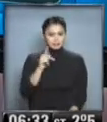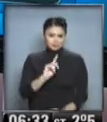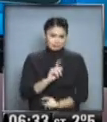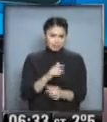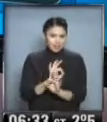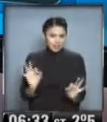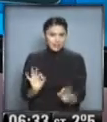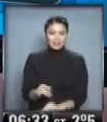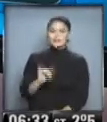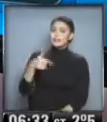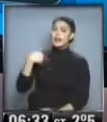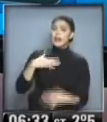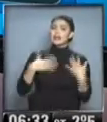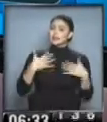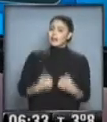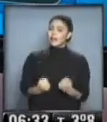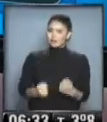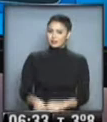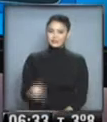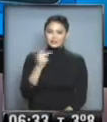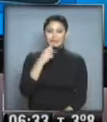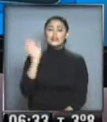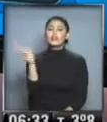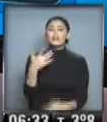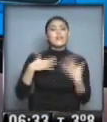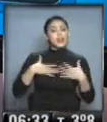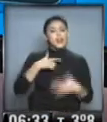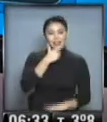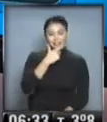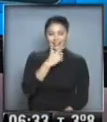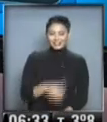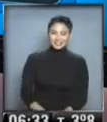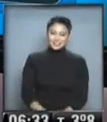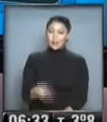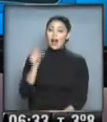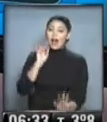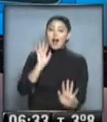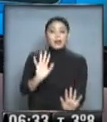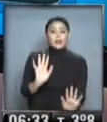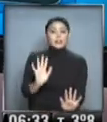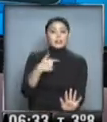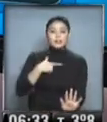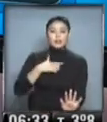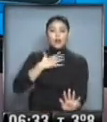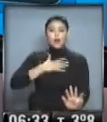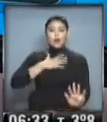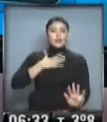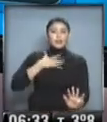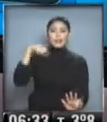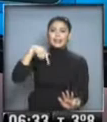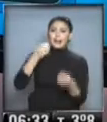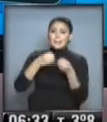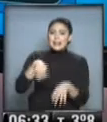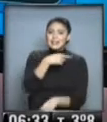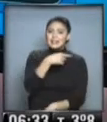estado de ánimo bien para arriba. Pero por supuesto, todos felices y contentos. Cari, sí. Tan entusiasmada que estoy con esta nueva semana que